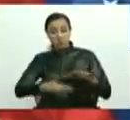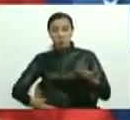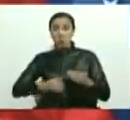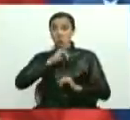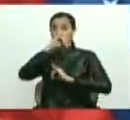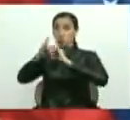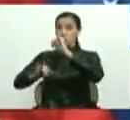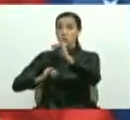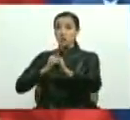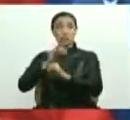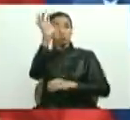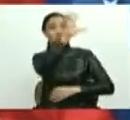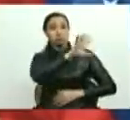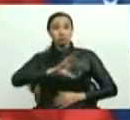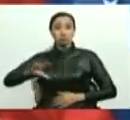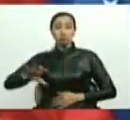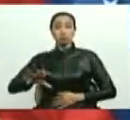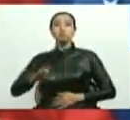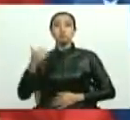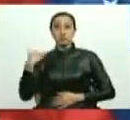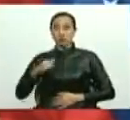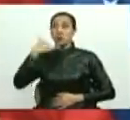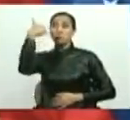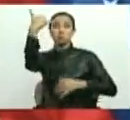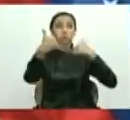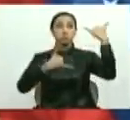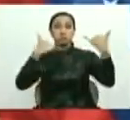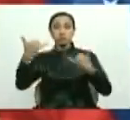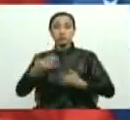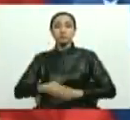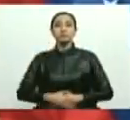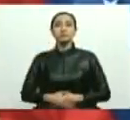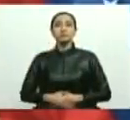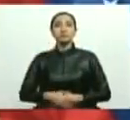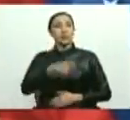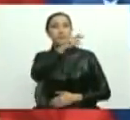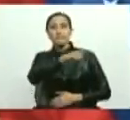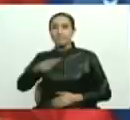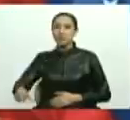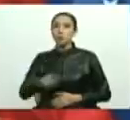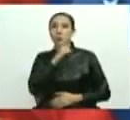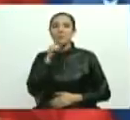los mismos allí son nombrados a través de seudónimos.